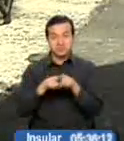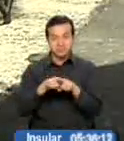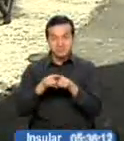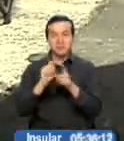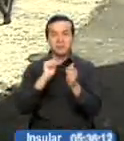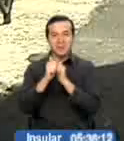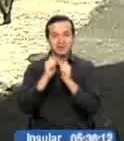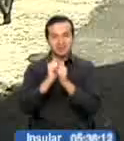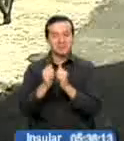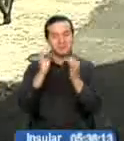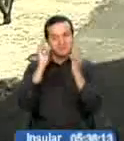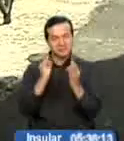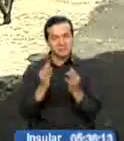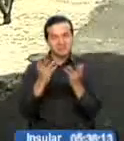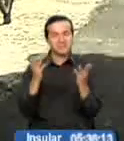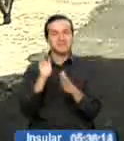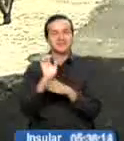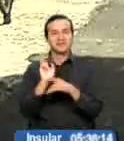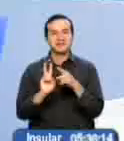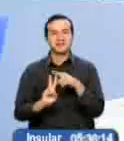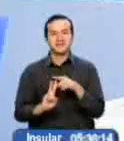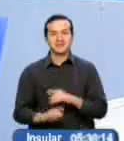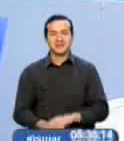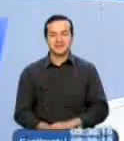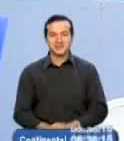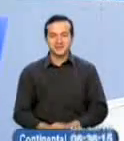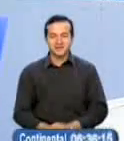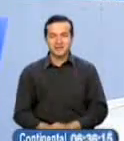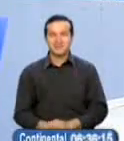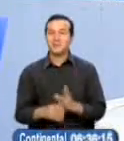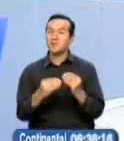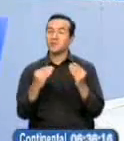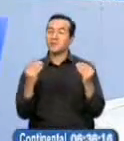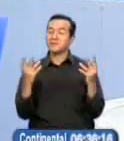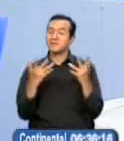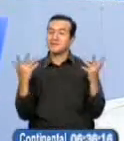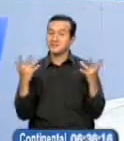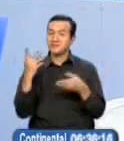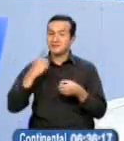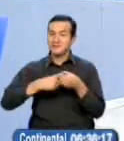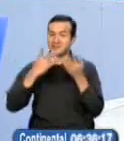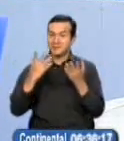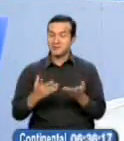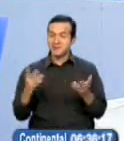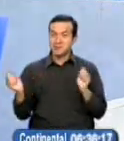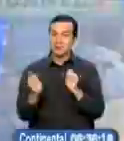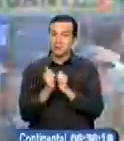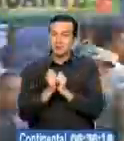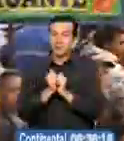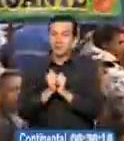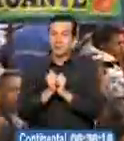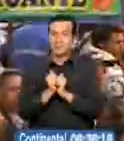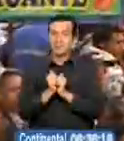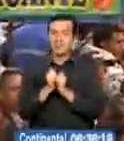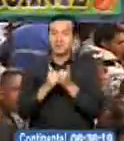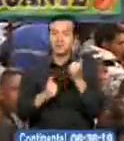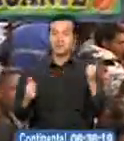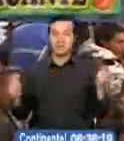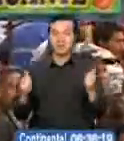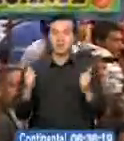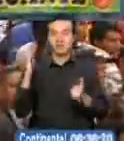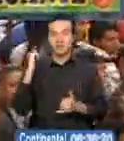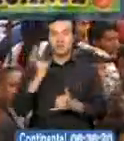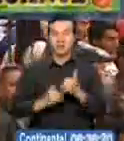Sofía Montoya, Ecuador TV. Y cientos de quiteños celebraron junto al candidato a la presidencia de la República, Lenín Moreno, la final de